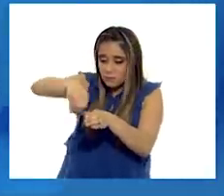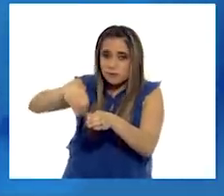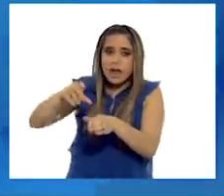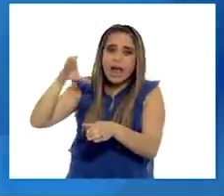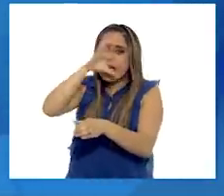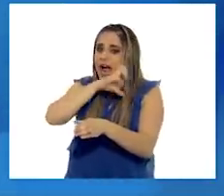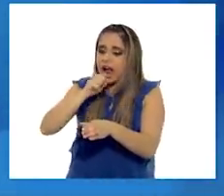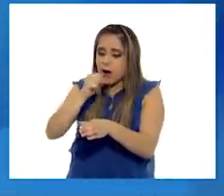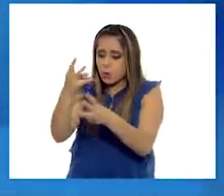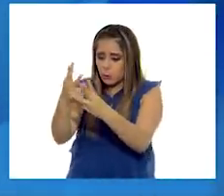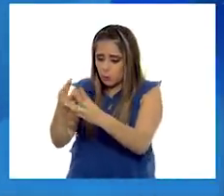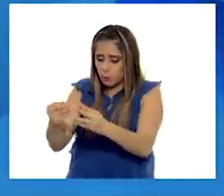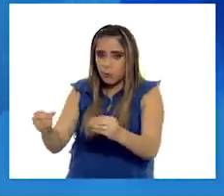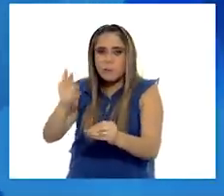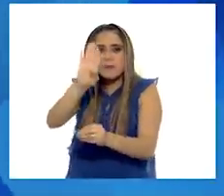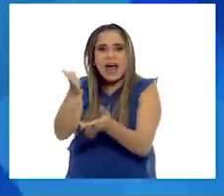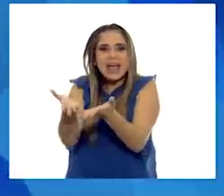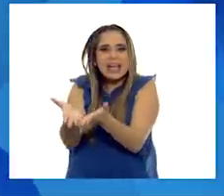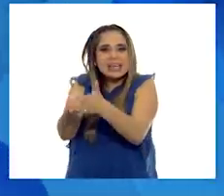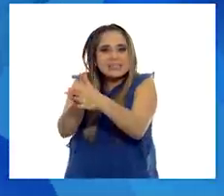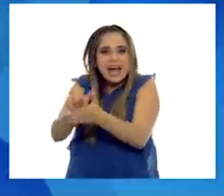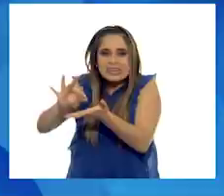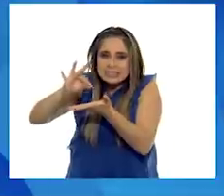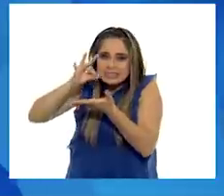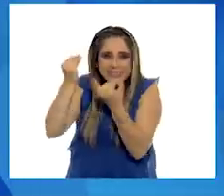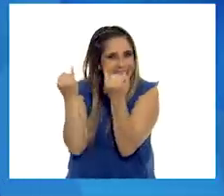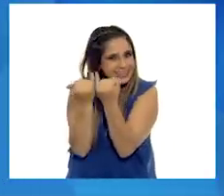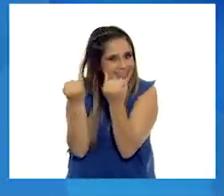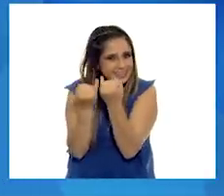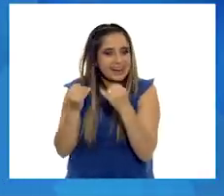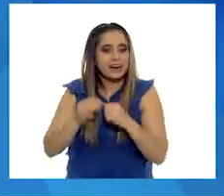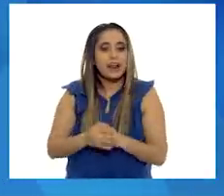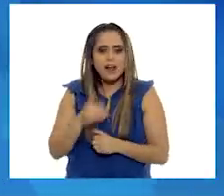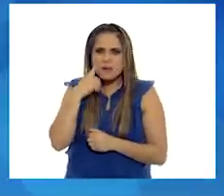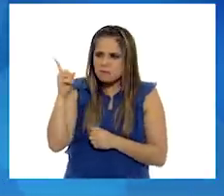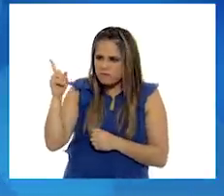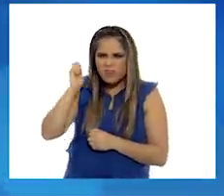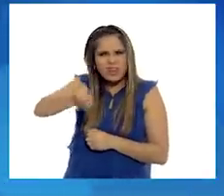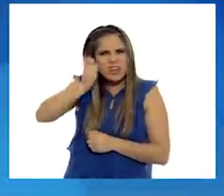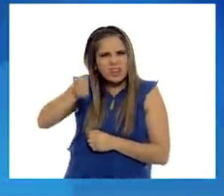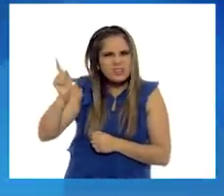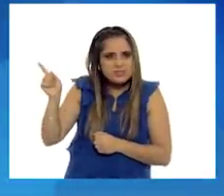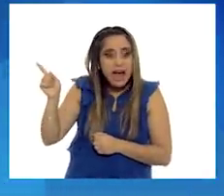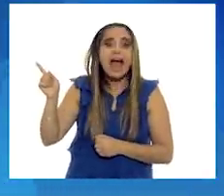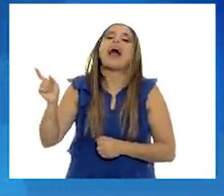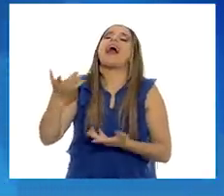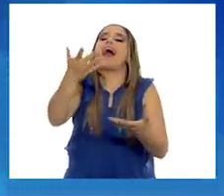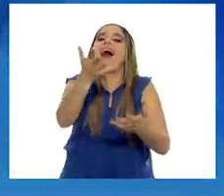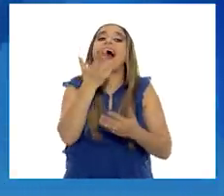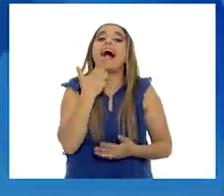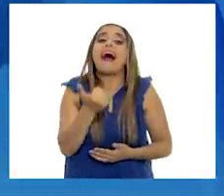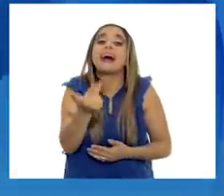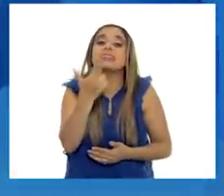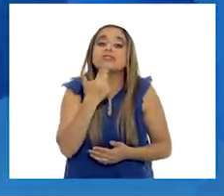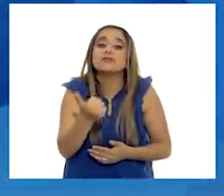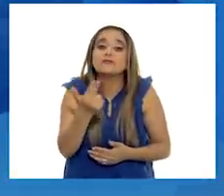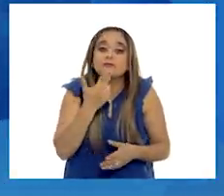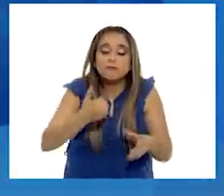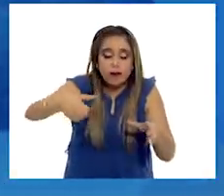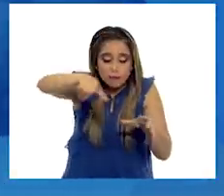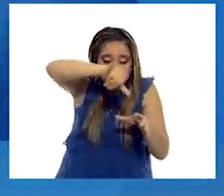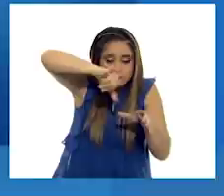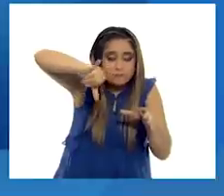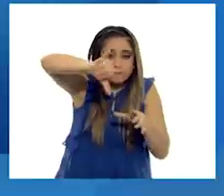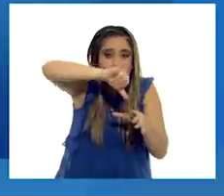Oye, ¿y el primero qué será? ¿Qué es, Es como... Es ¿Qué? azúcar. ¡Oh! Si